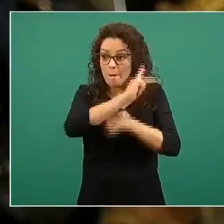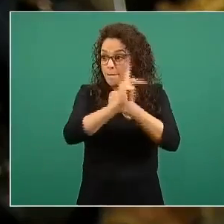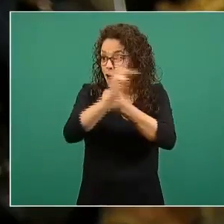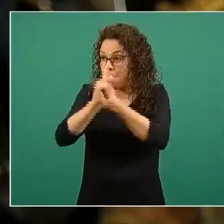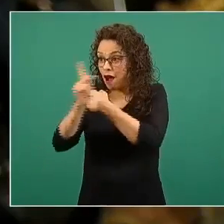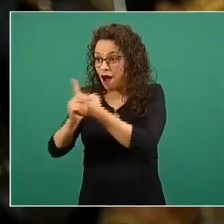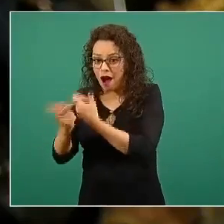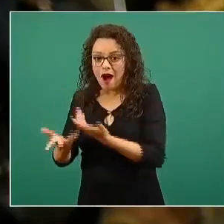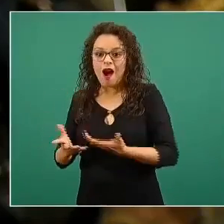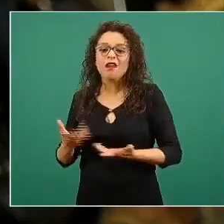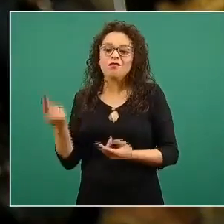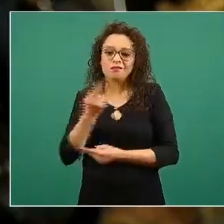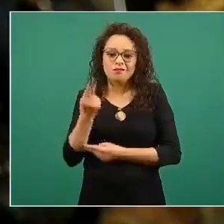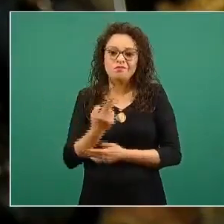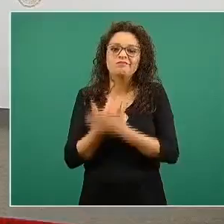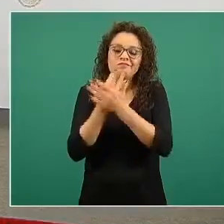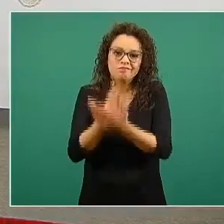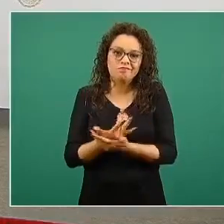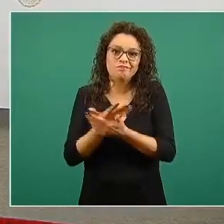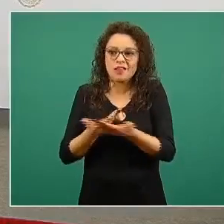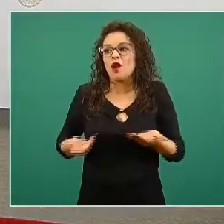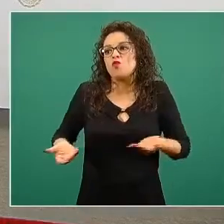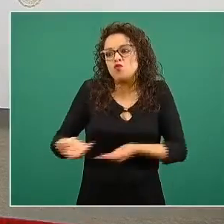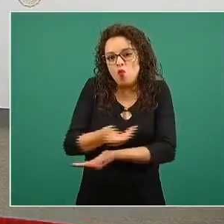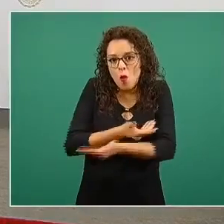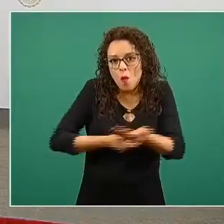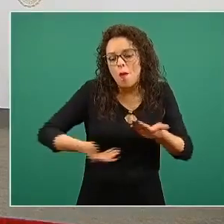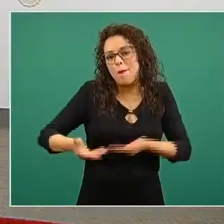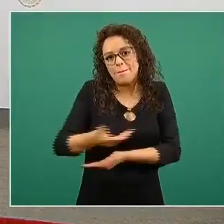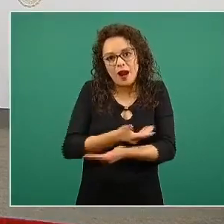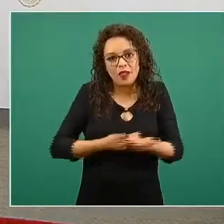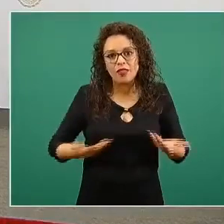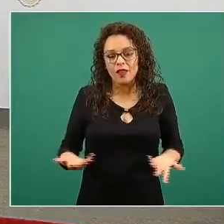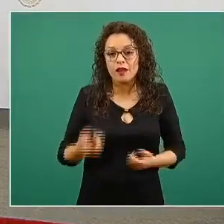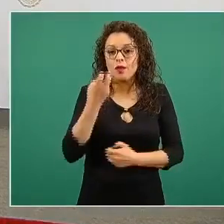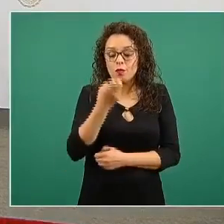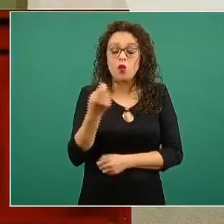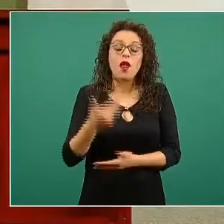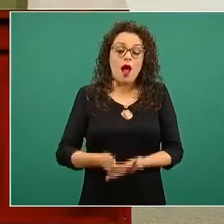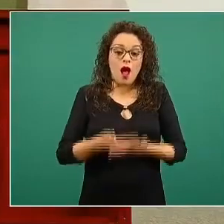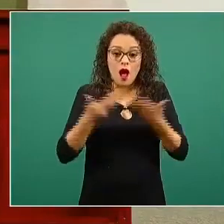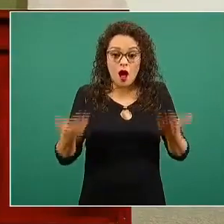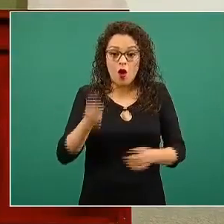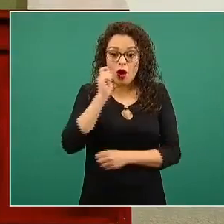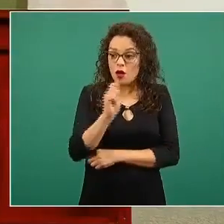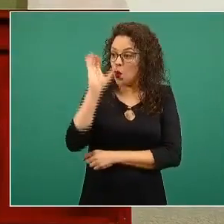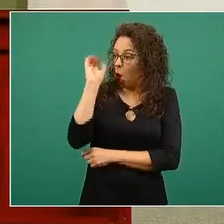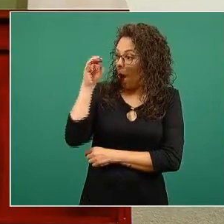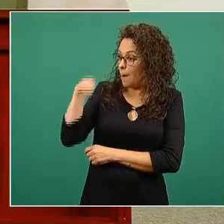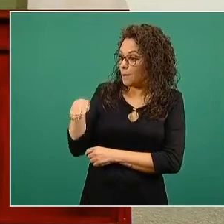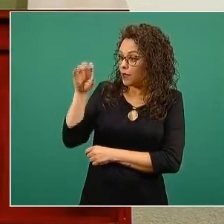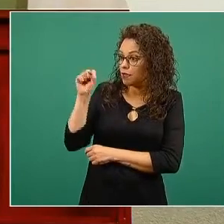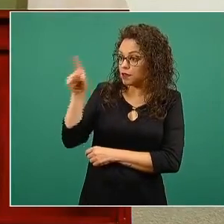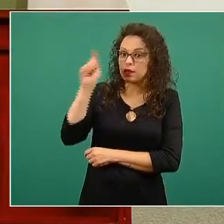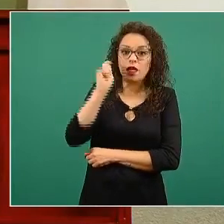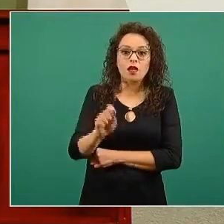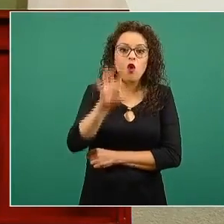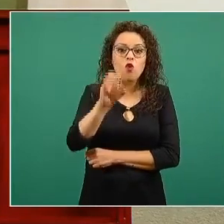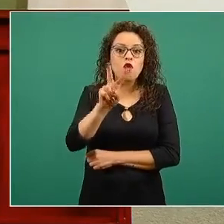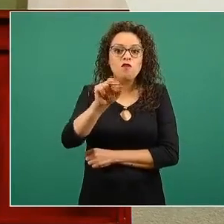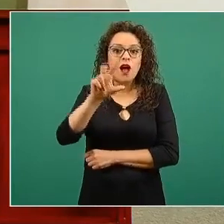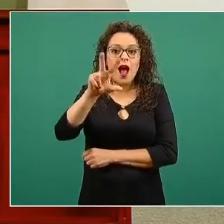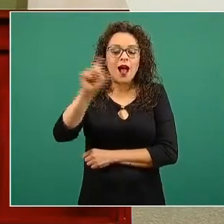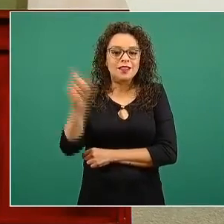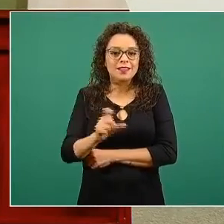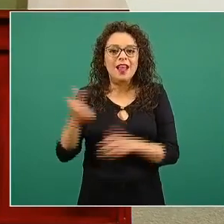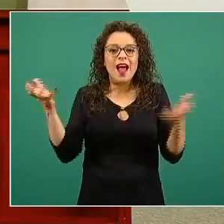países. Esa es una de las razones principales por la que existe este mecanismo que implementó la Organización Mundial de la Salud, que es COVAX, para a través